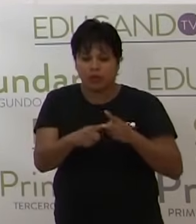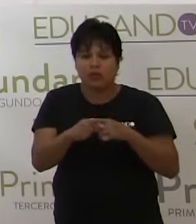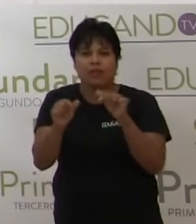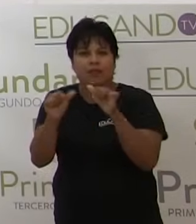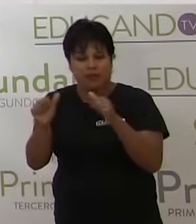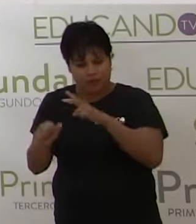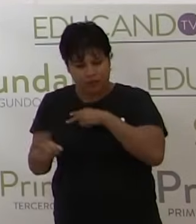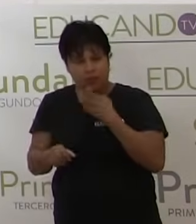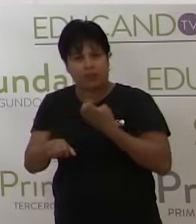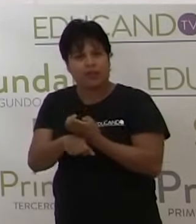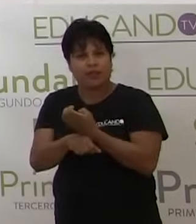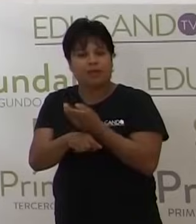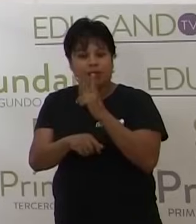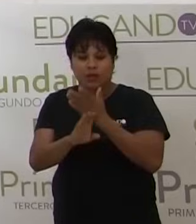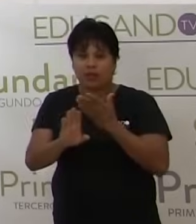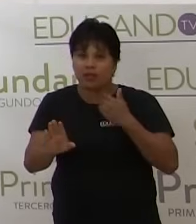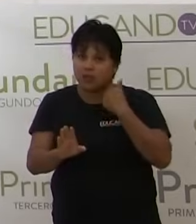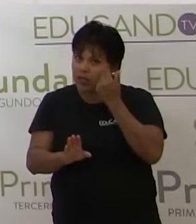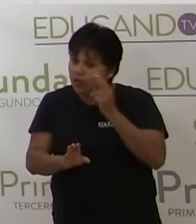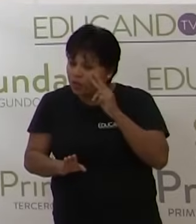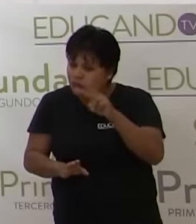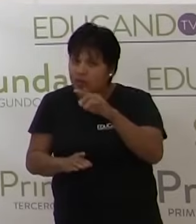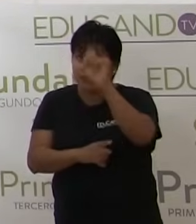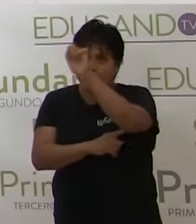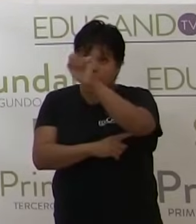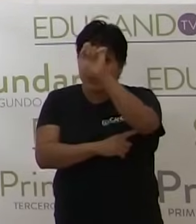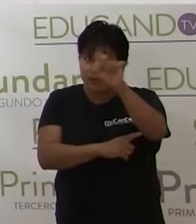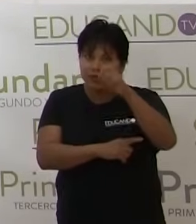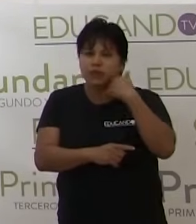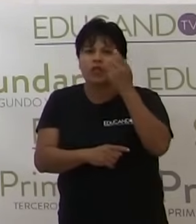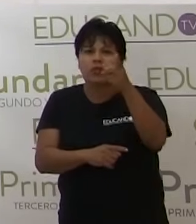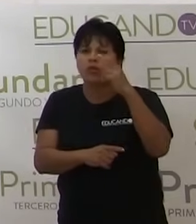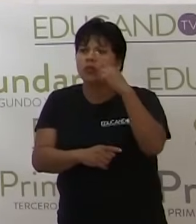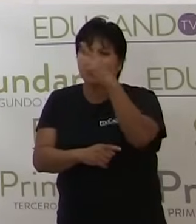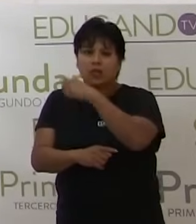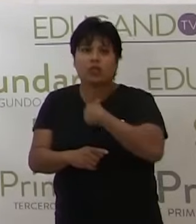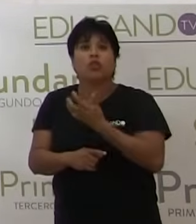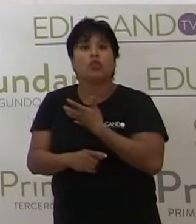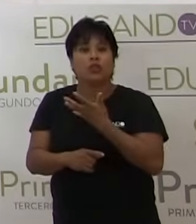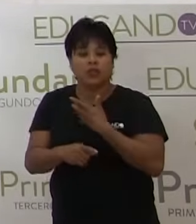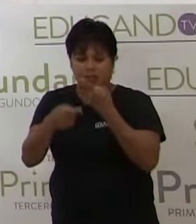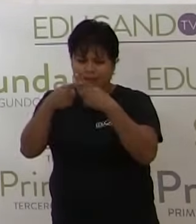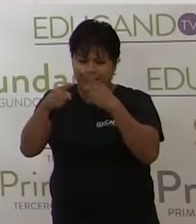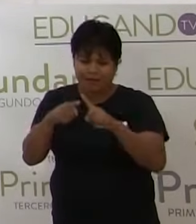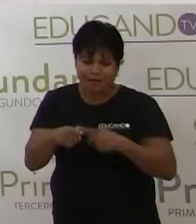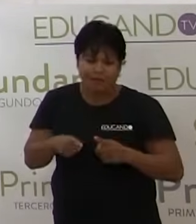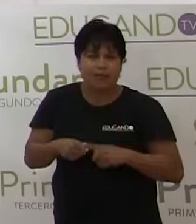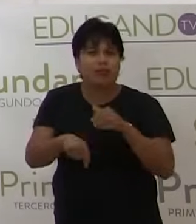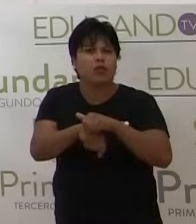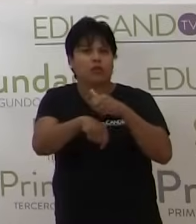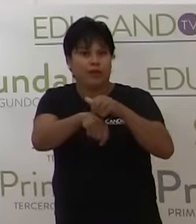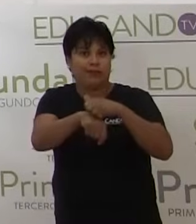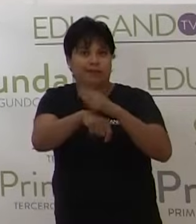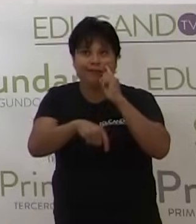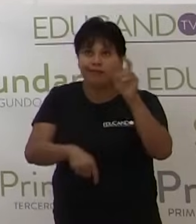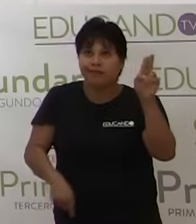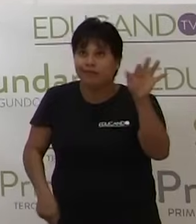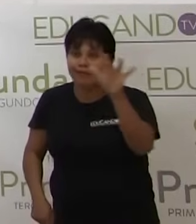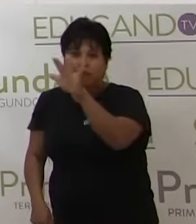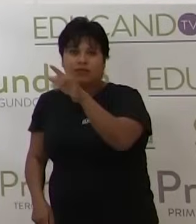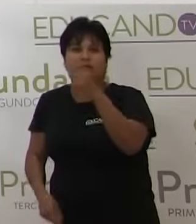de nuestro estado Pero antes quiero que veas el pizarrón y quiero que observes que aquí tengo una serie de de números del